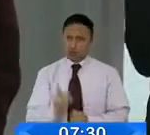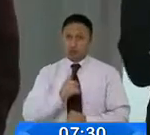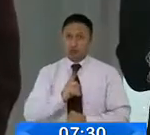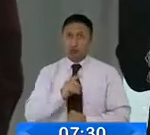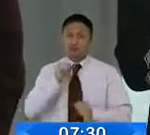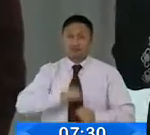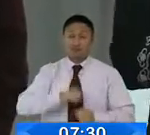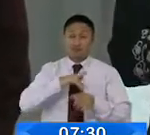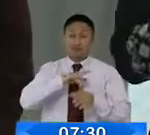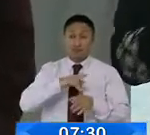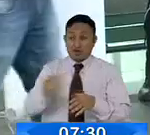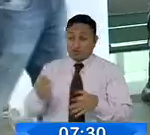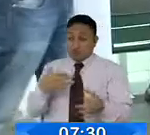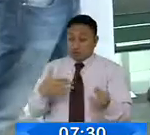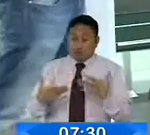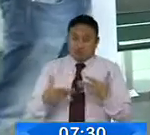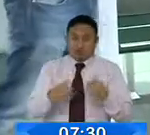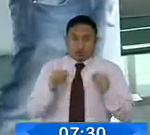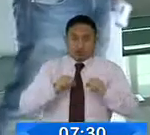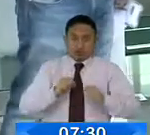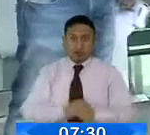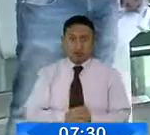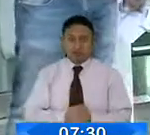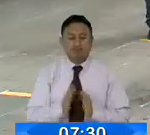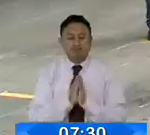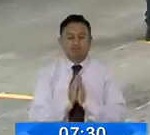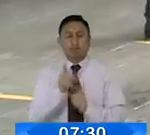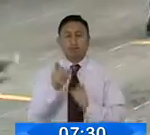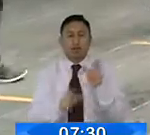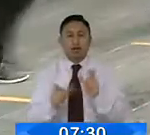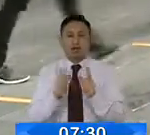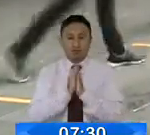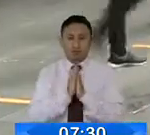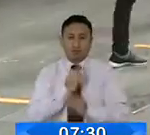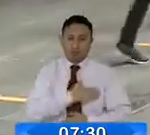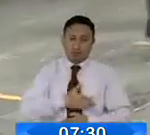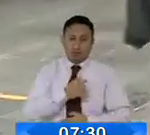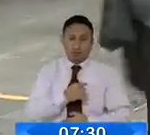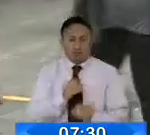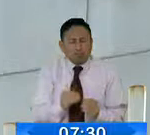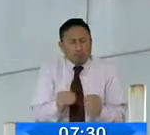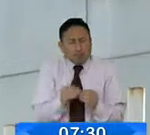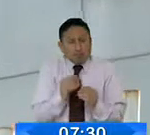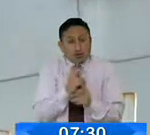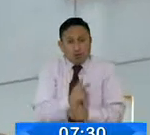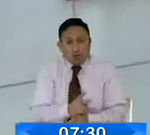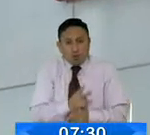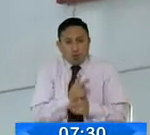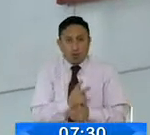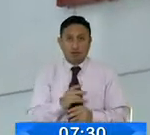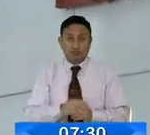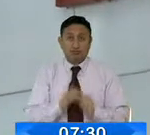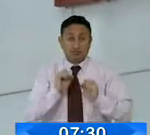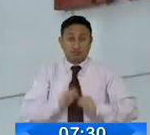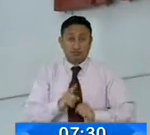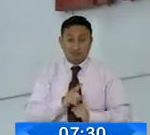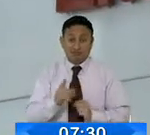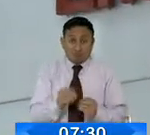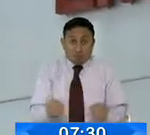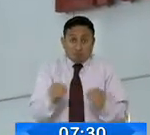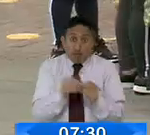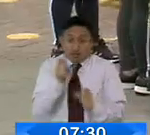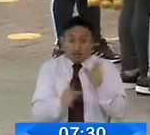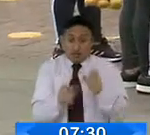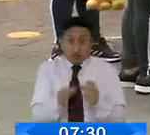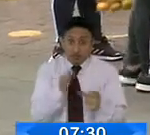de contagios se mantiene, por lo que se hace un llamado a la ciudadanía a que sea mucho más cautelosa para evitar que los casos sigan en